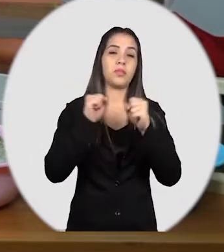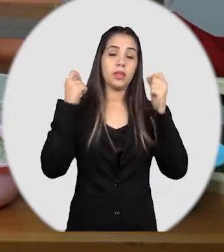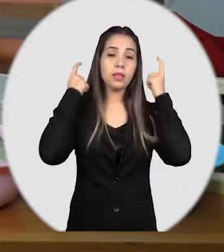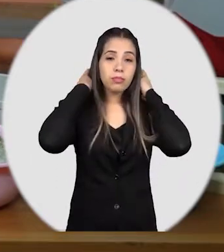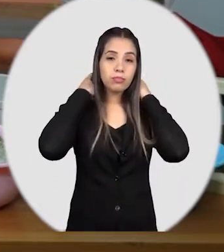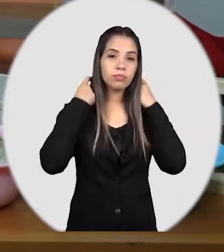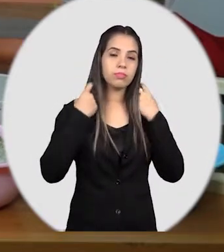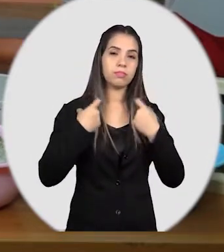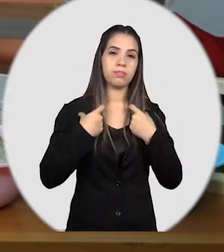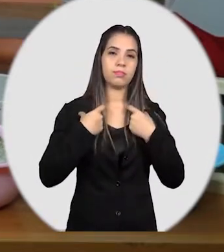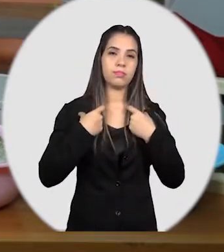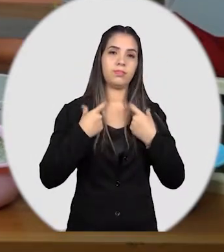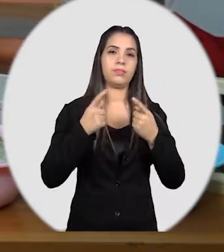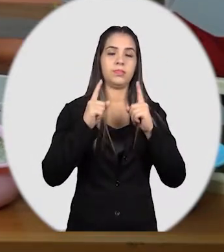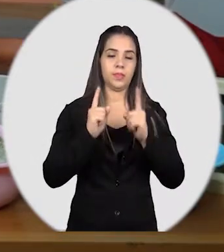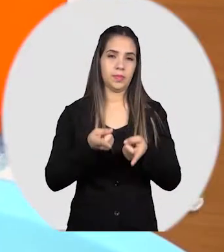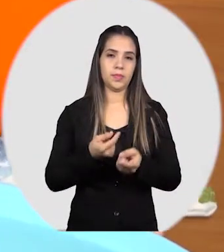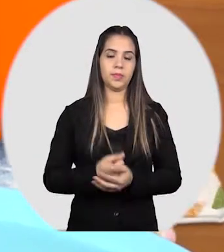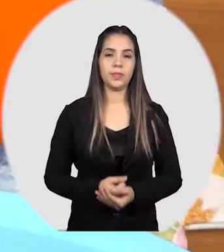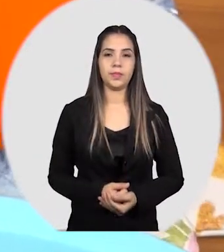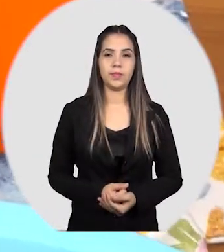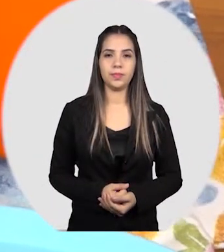que es para el cuello.